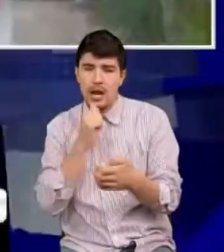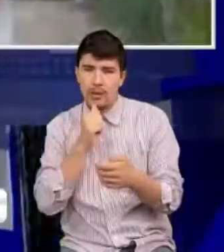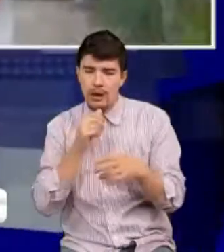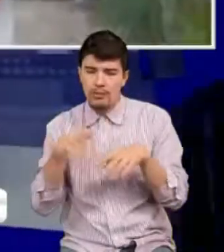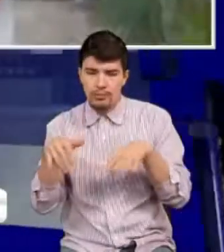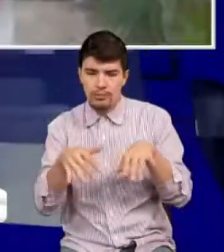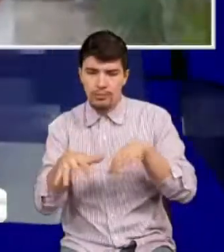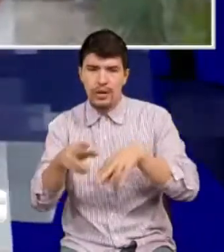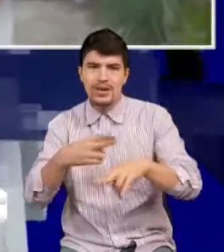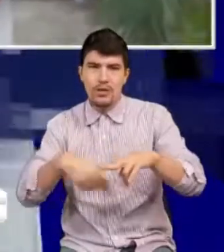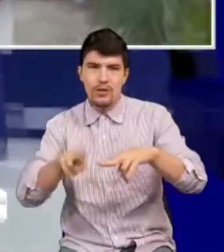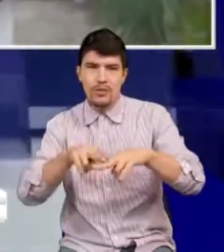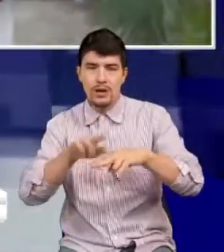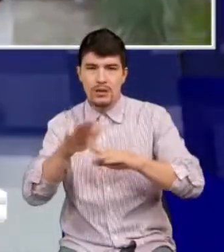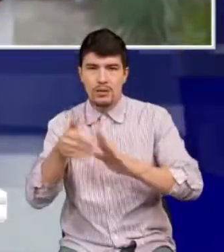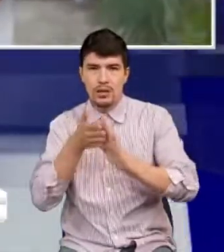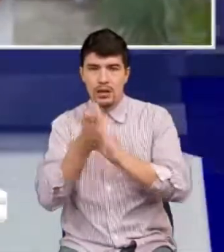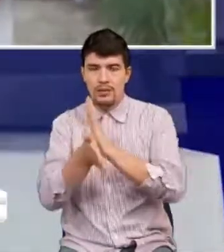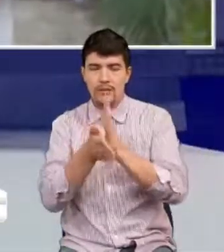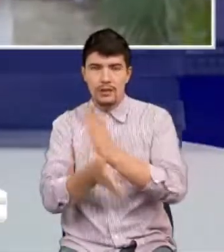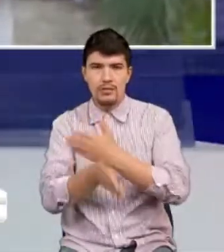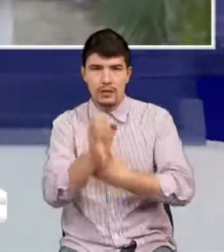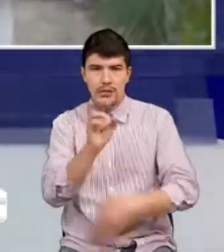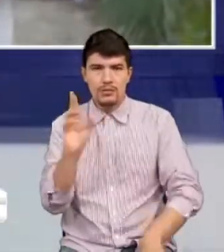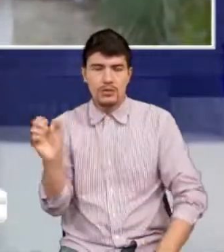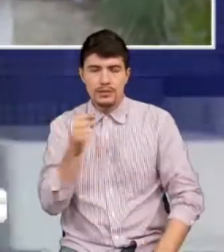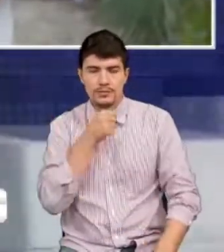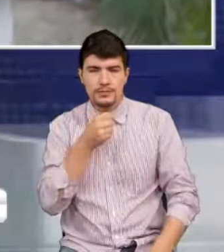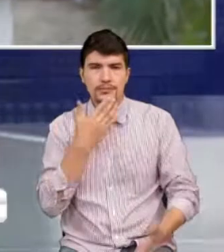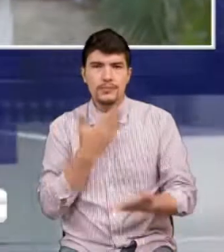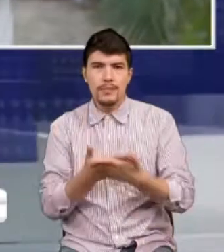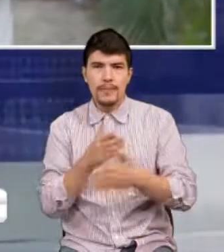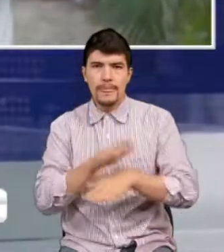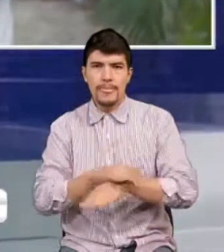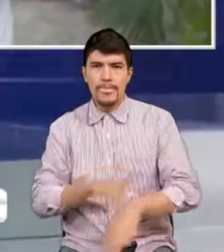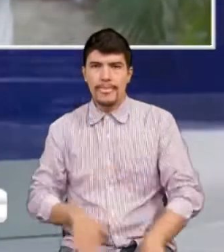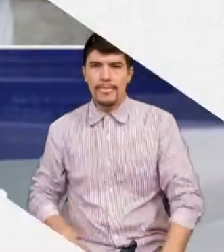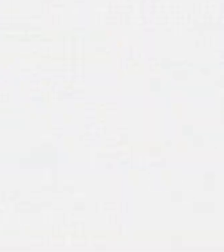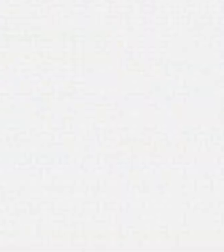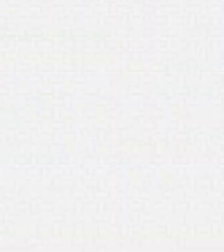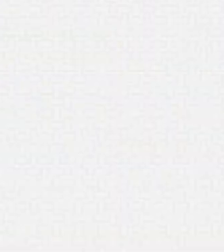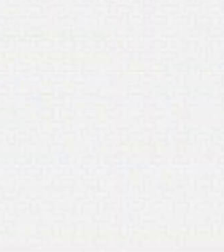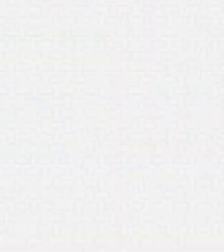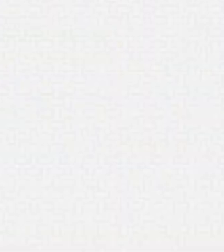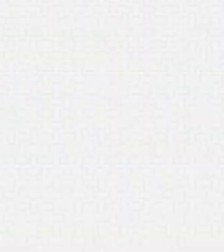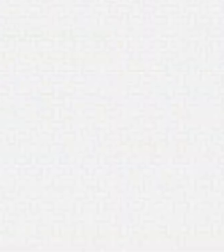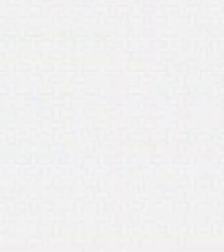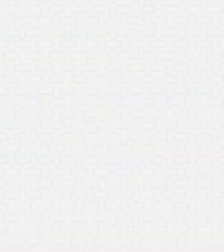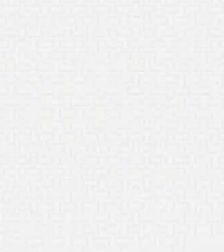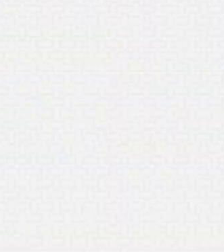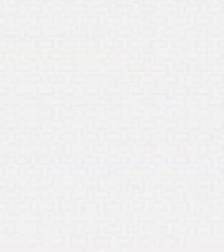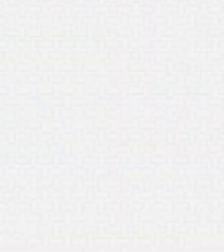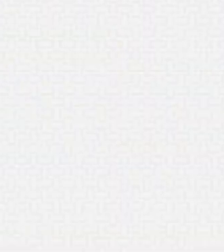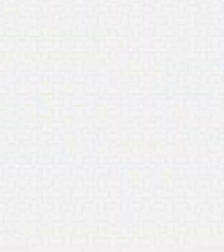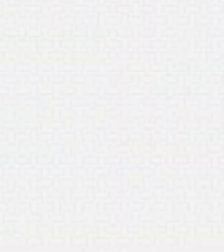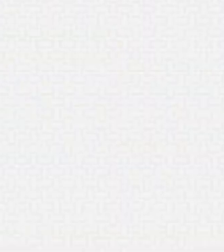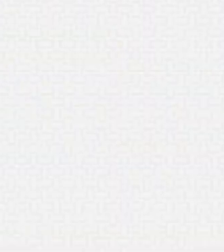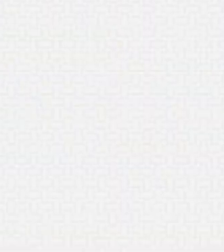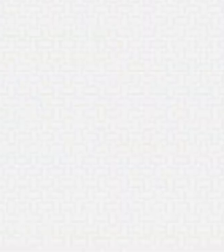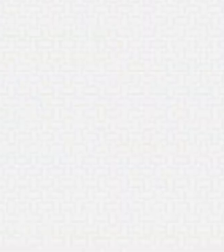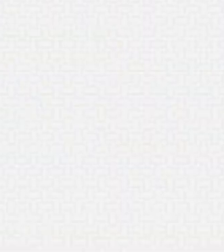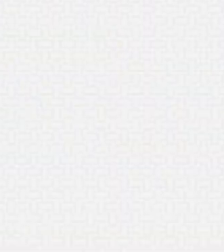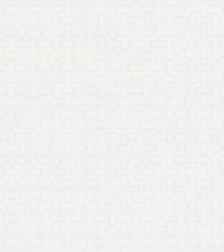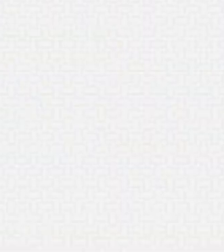bien, compañeros, es toda la información que originamos desde Cúcuta. Ustedes continúen con más Hechos del Gran Santander. Muy buenas tardes. Canaltro.com